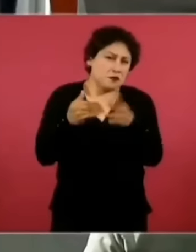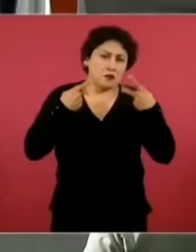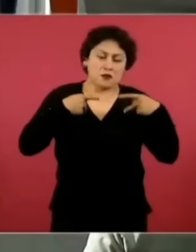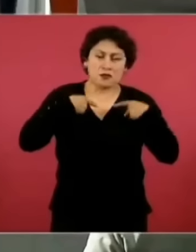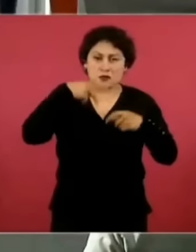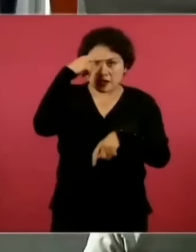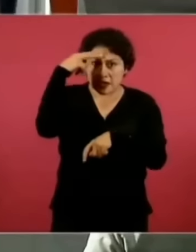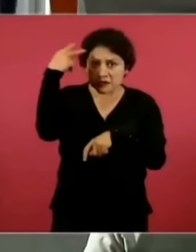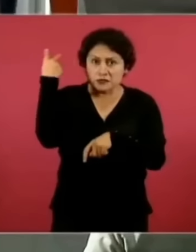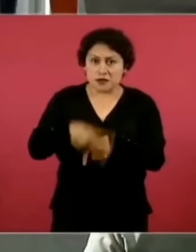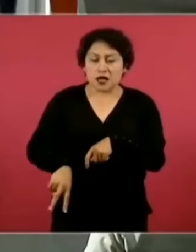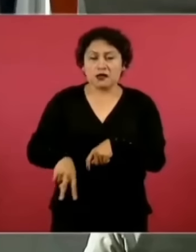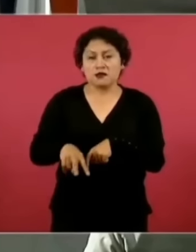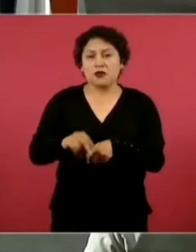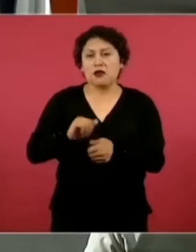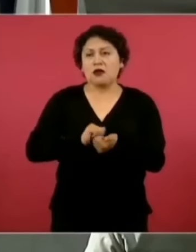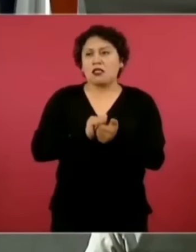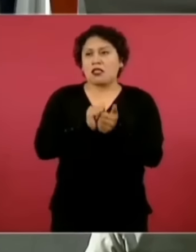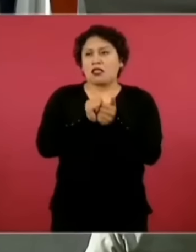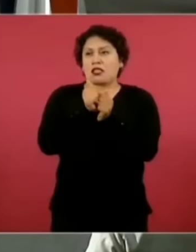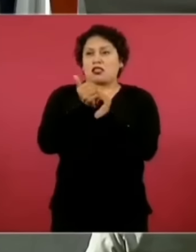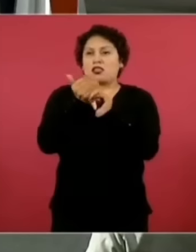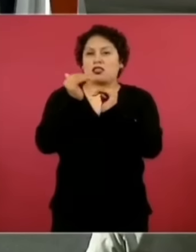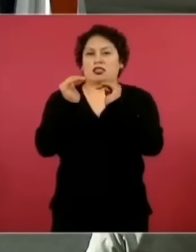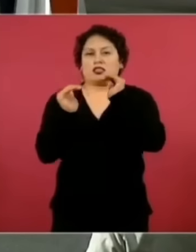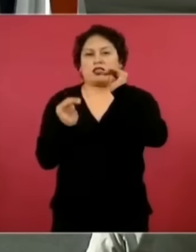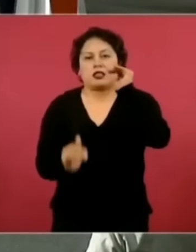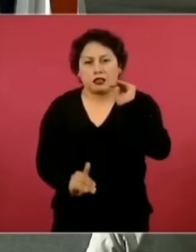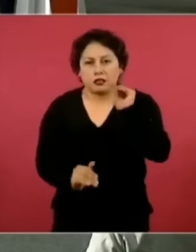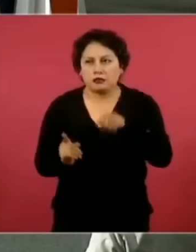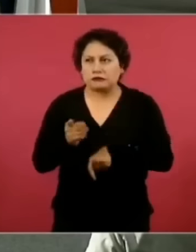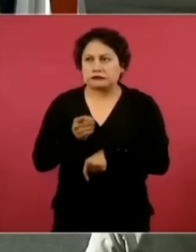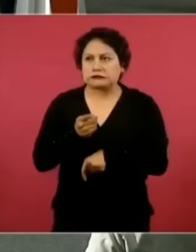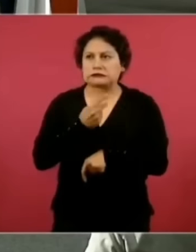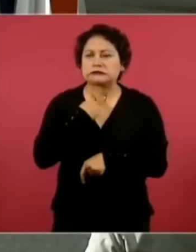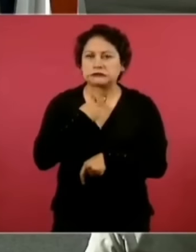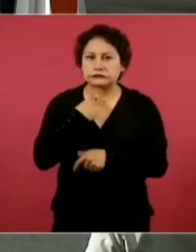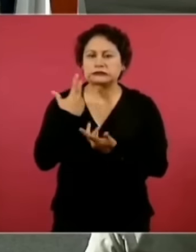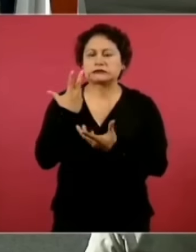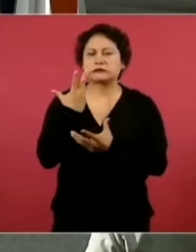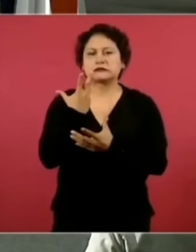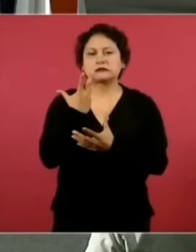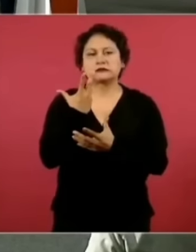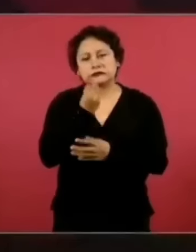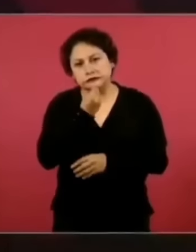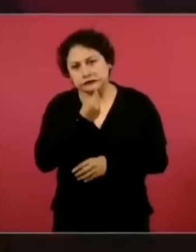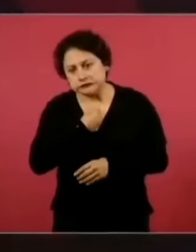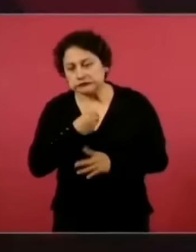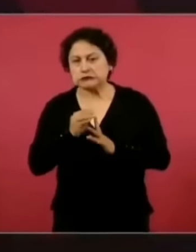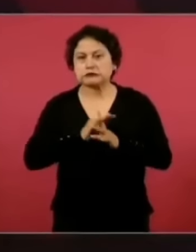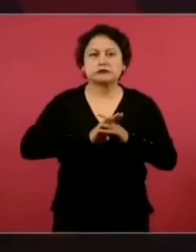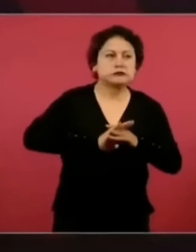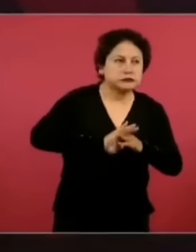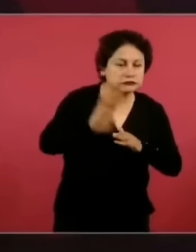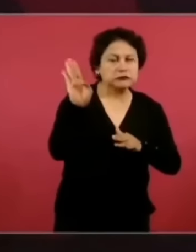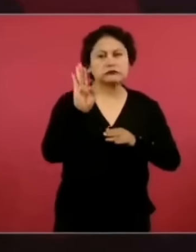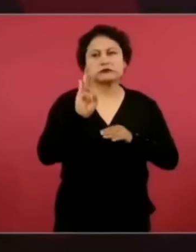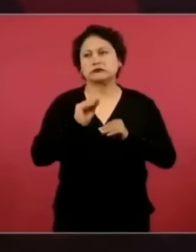país para irse a buscar la vida a otras partes. El daño que causó el declarar la guerra